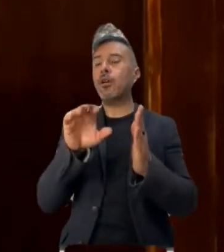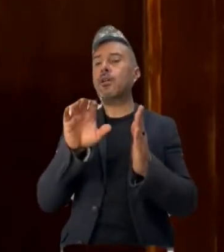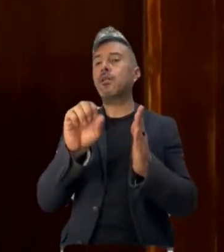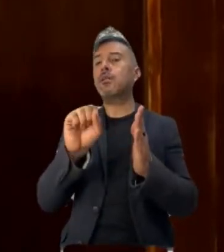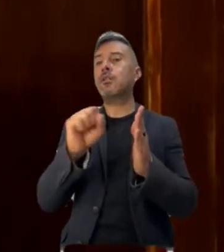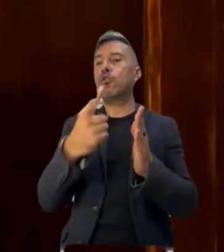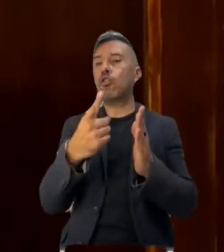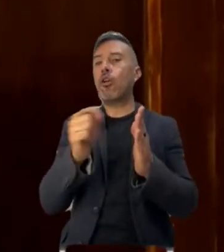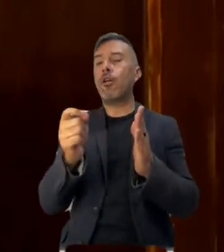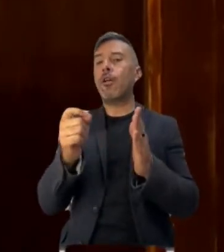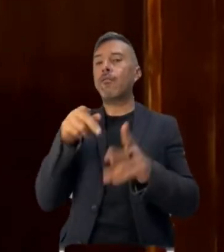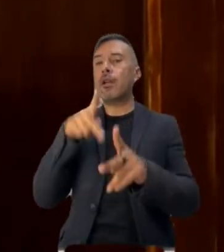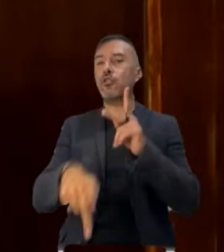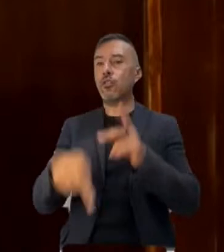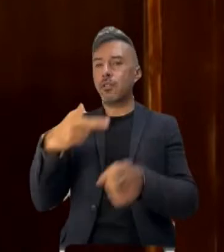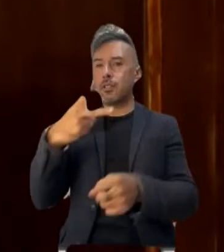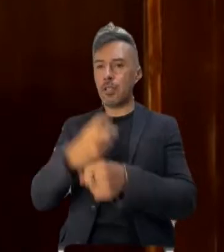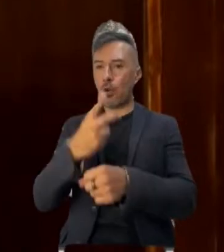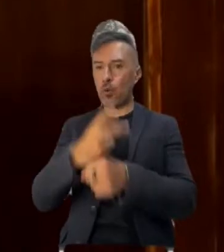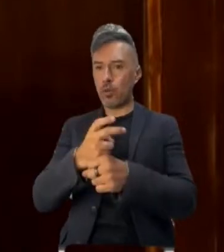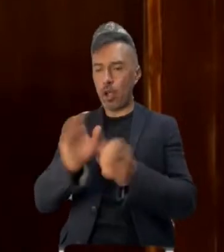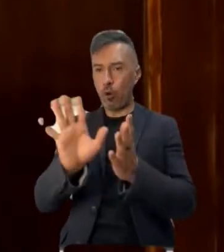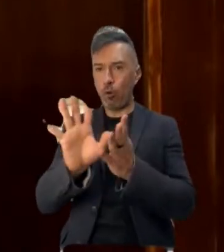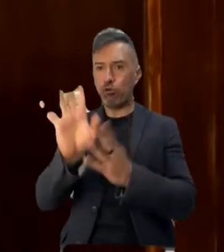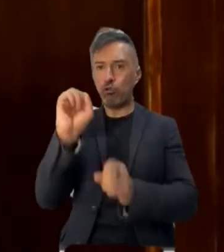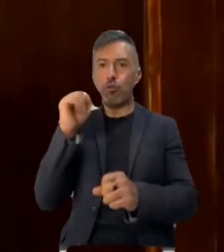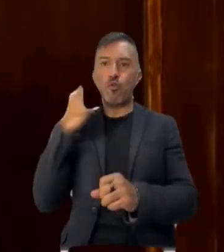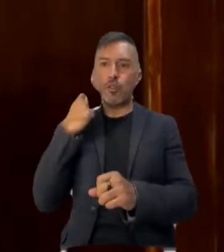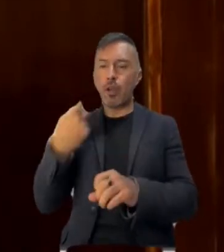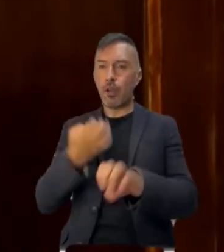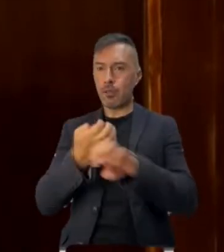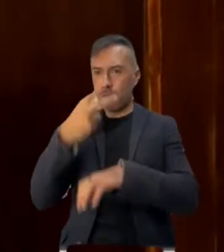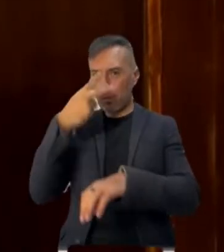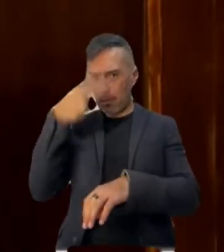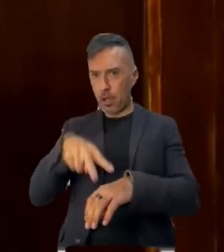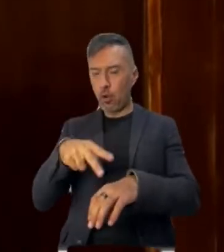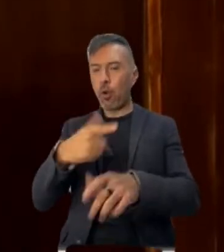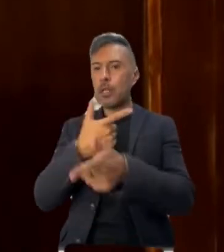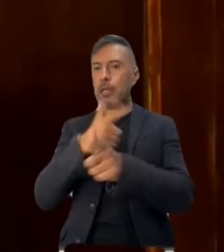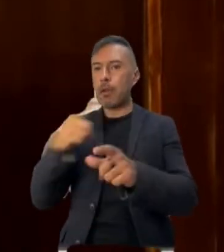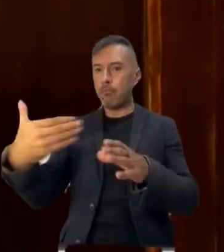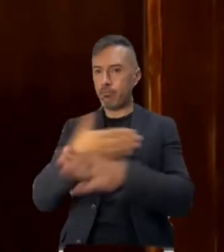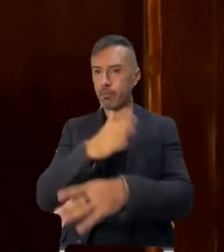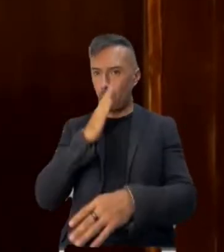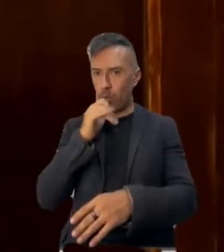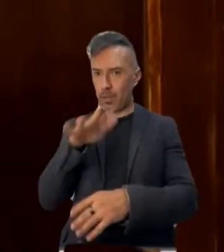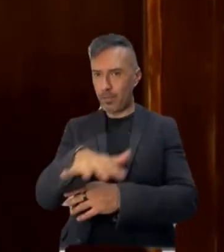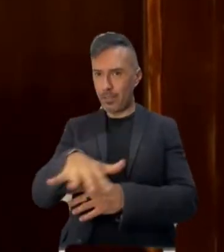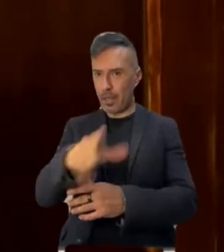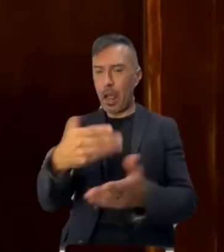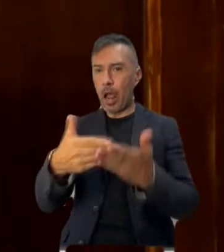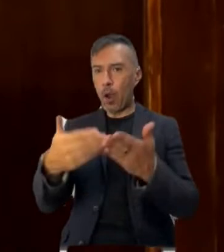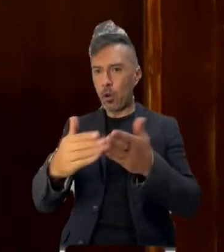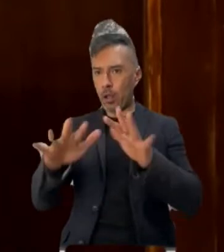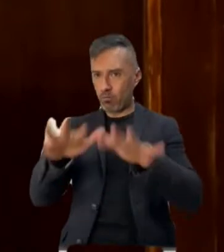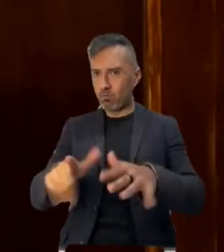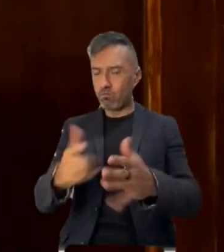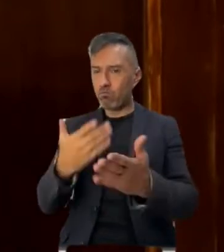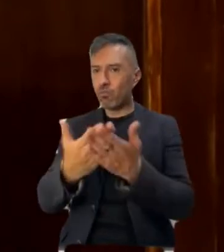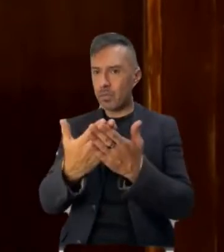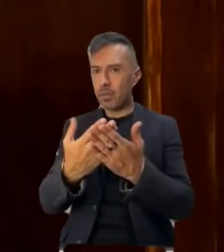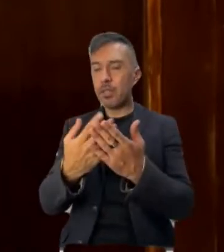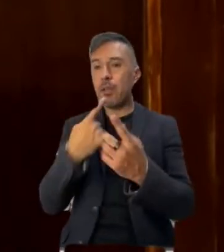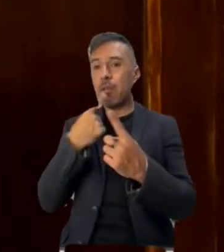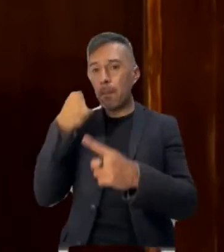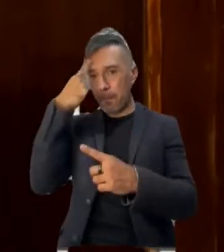Constitución Política del Estado Libre y Soberano de México, presentó a la deliberación de la legislatura la iniciativa con